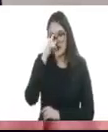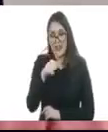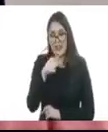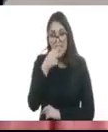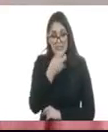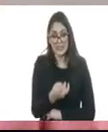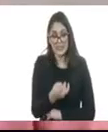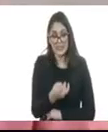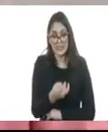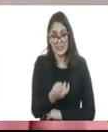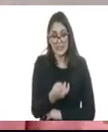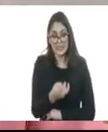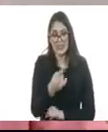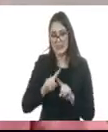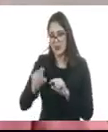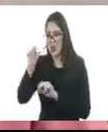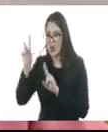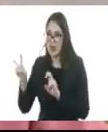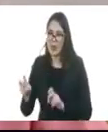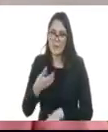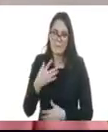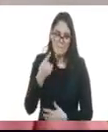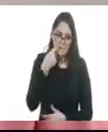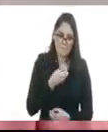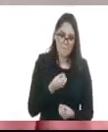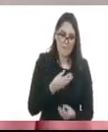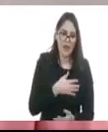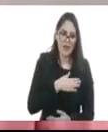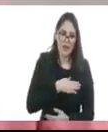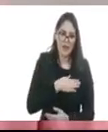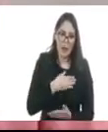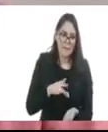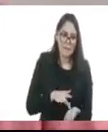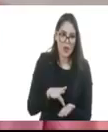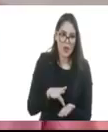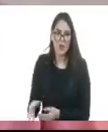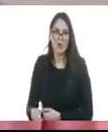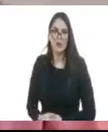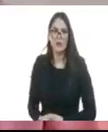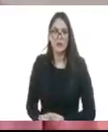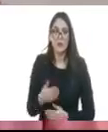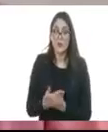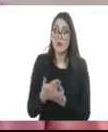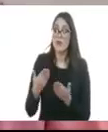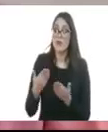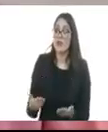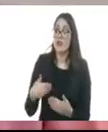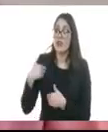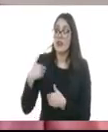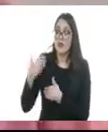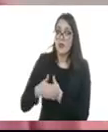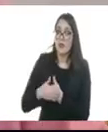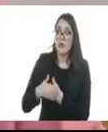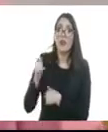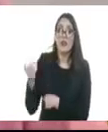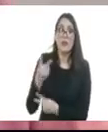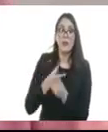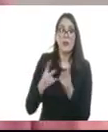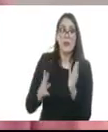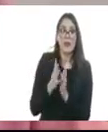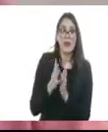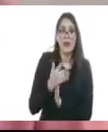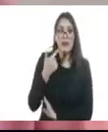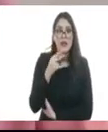causas. A continuación en el programa tenemos la participación de Guillermo Alfonso